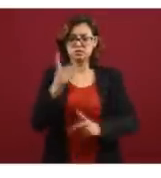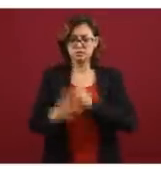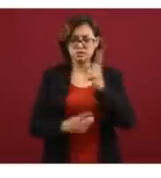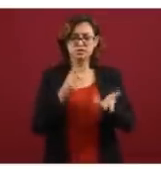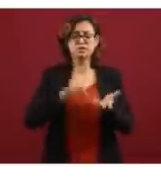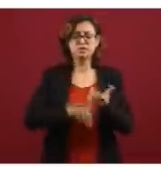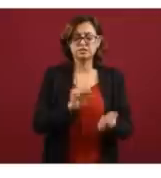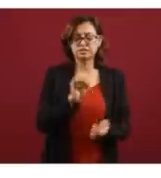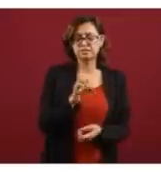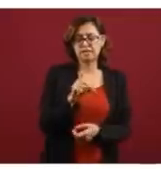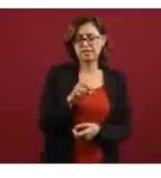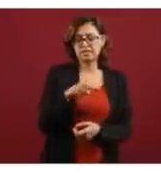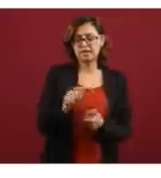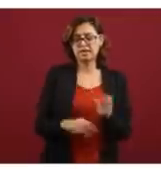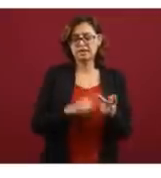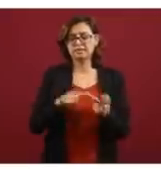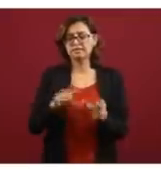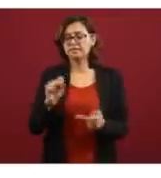Defensa,